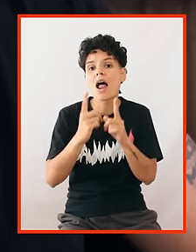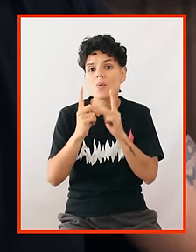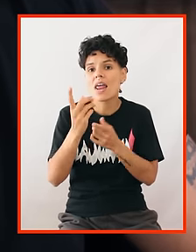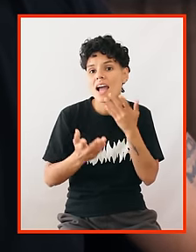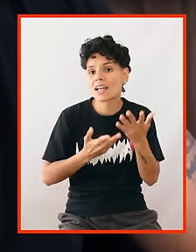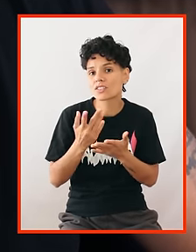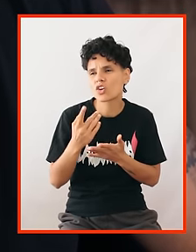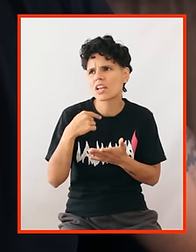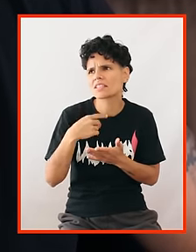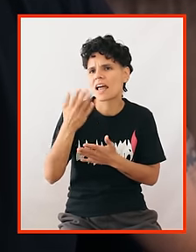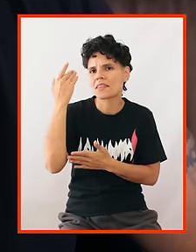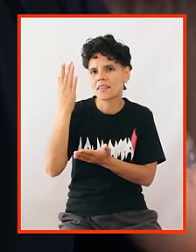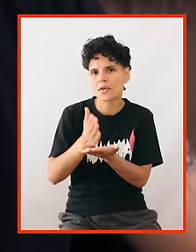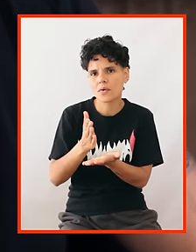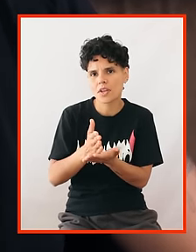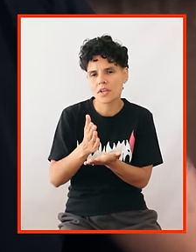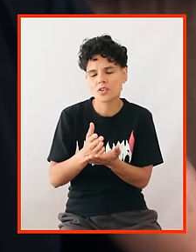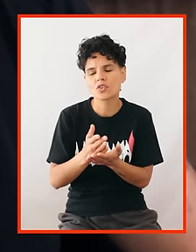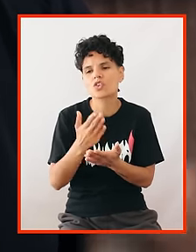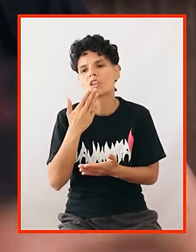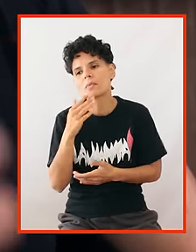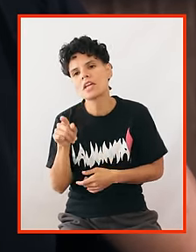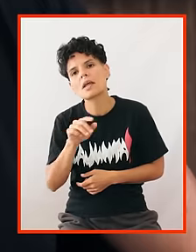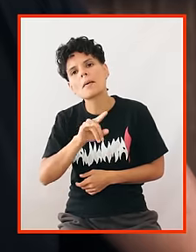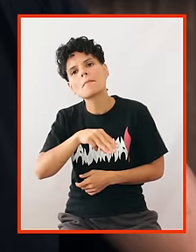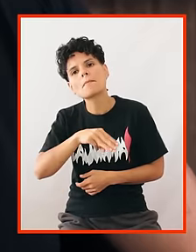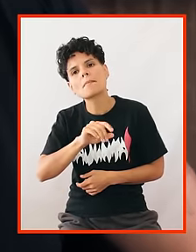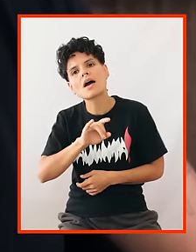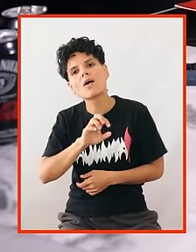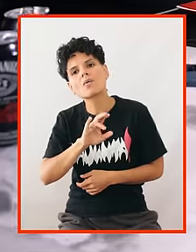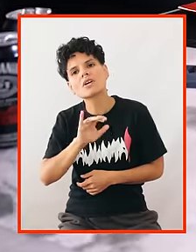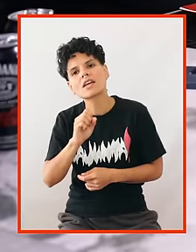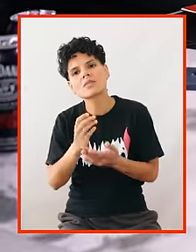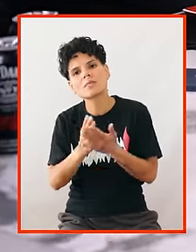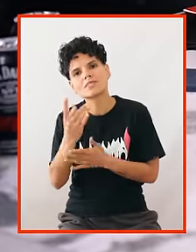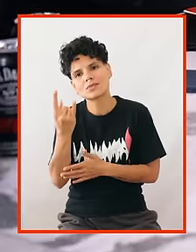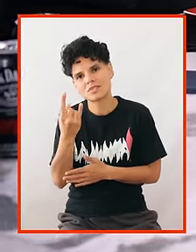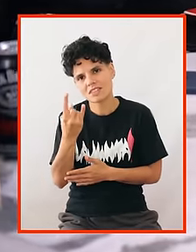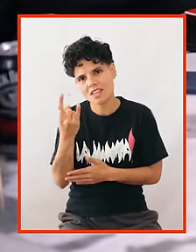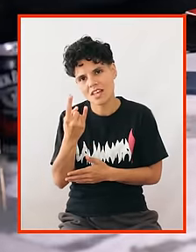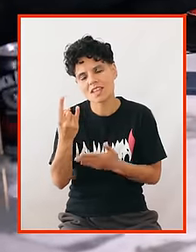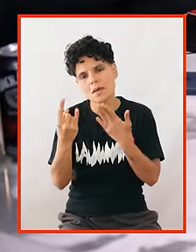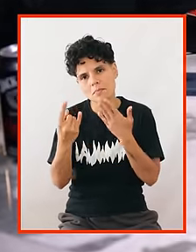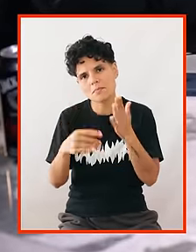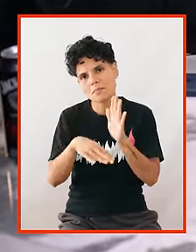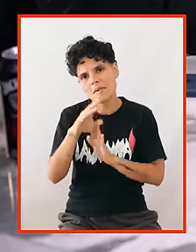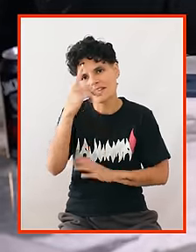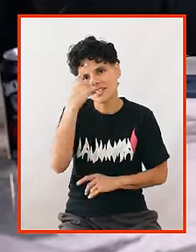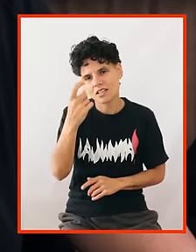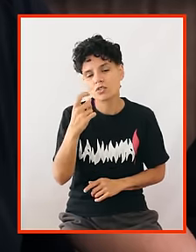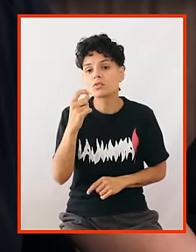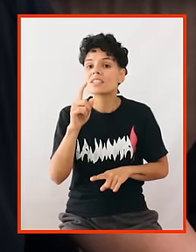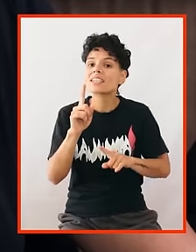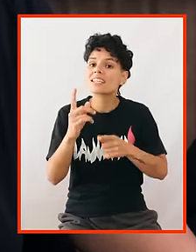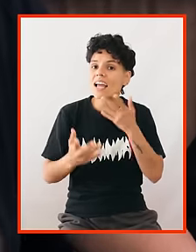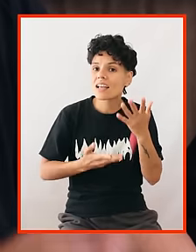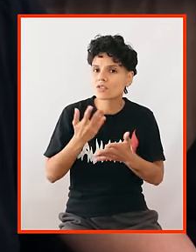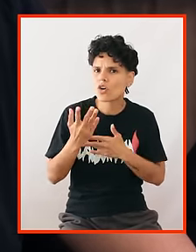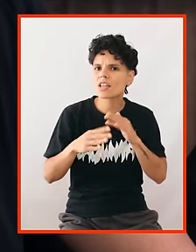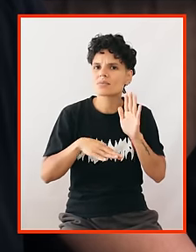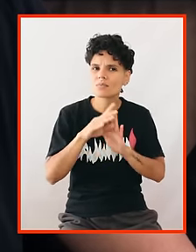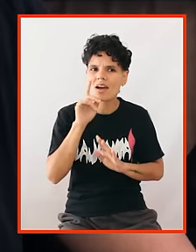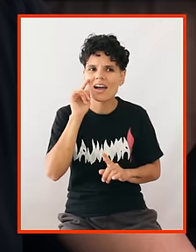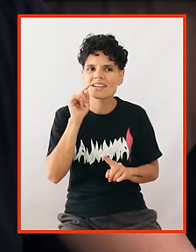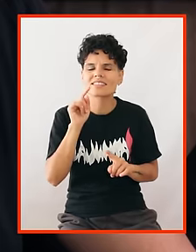Bueno, en el caso de Mauri con Mauro, que ya tenían su etapa universitaria. Y eran los seniors. Y la mitad de los temas estaban compuestos en